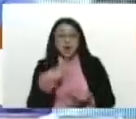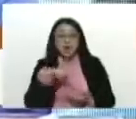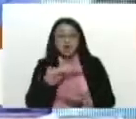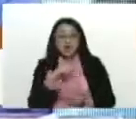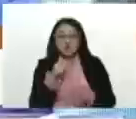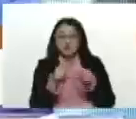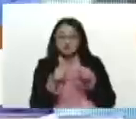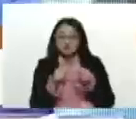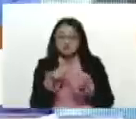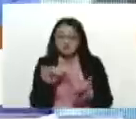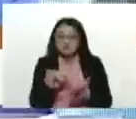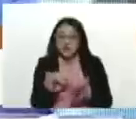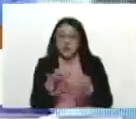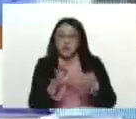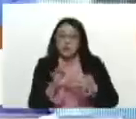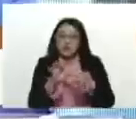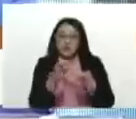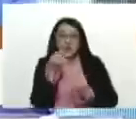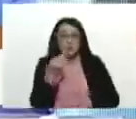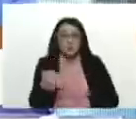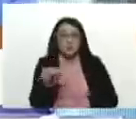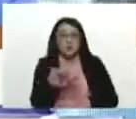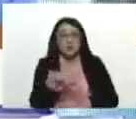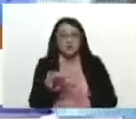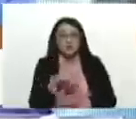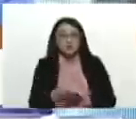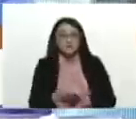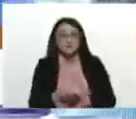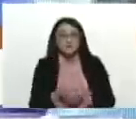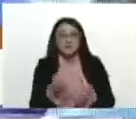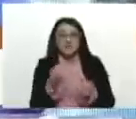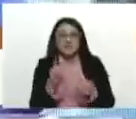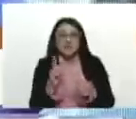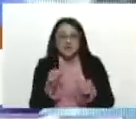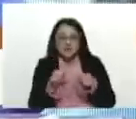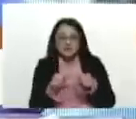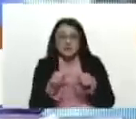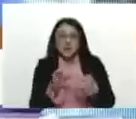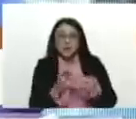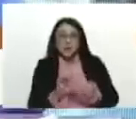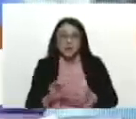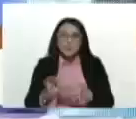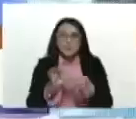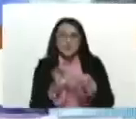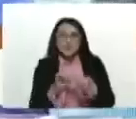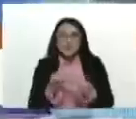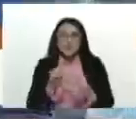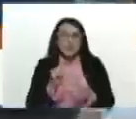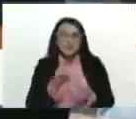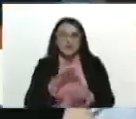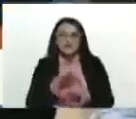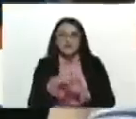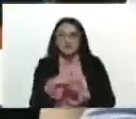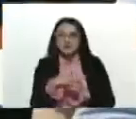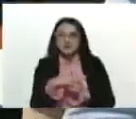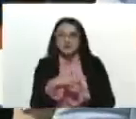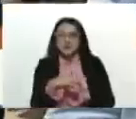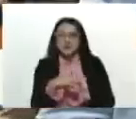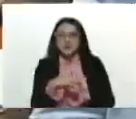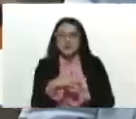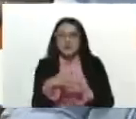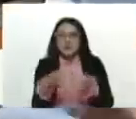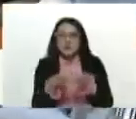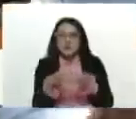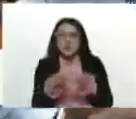ha sido la unidad de nuestro pueblo y debemos mantenernos Unidos en cualquier circunstancia la dirección